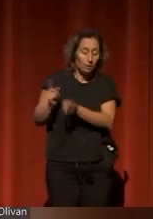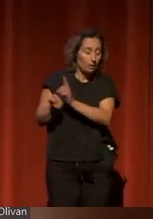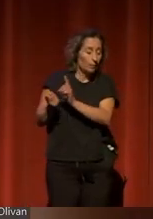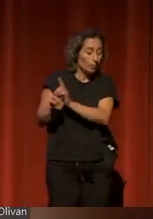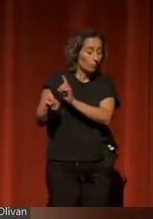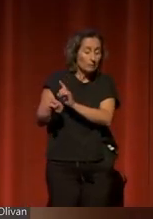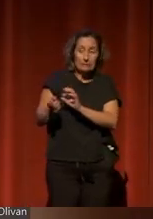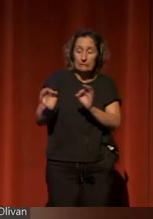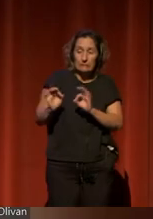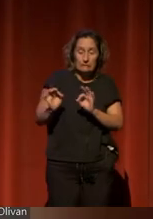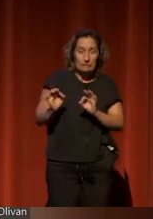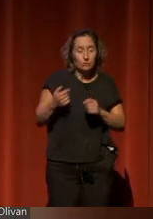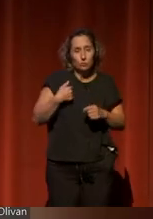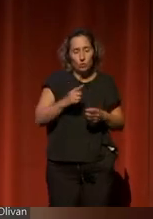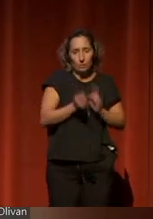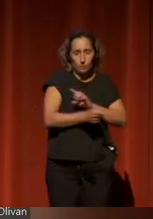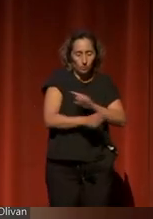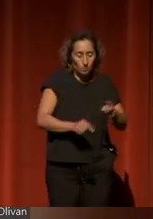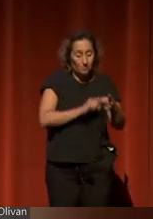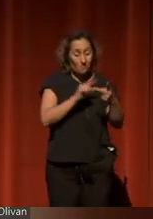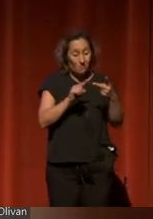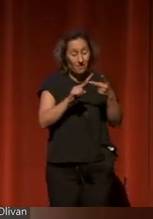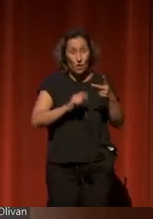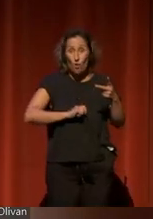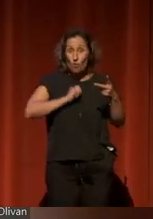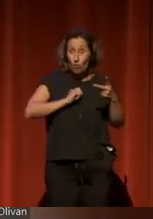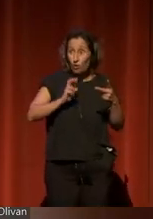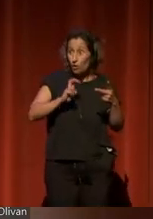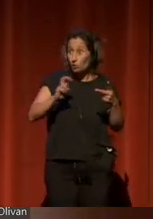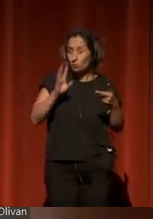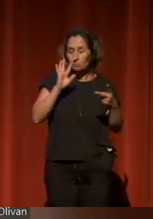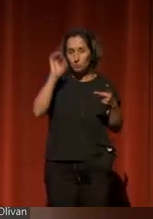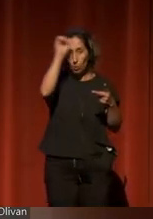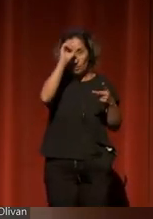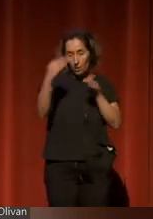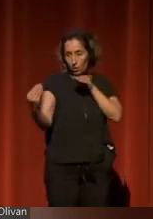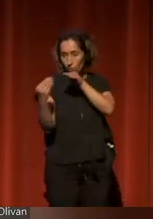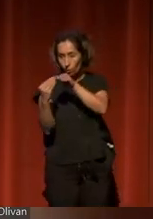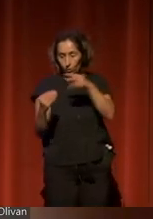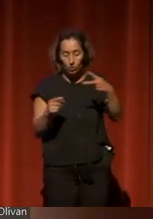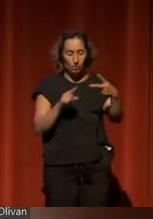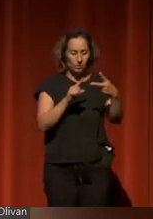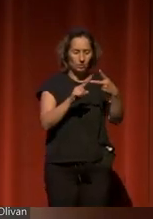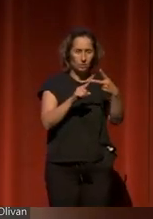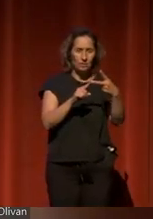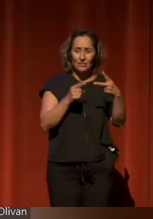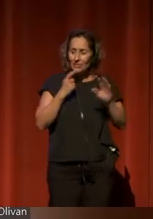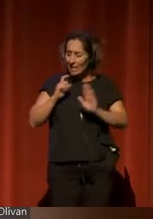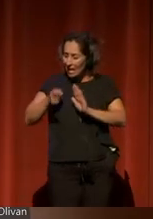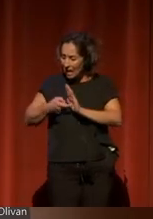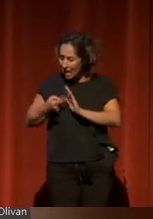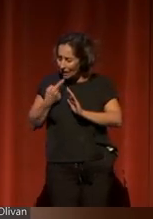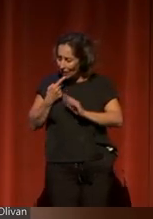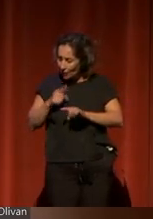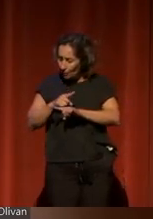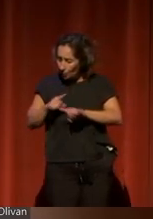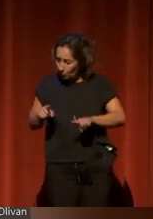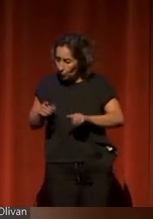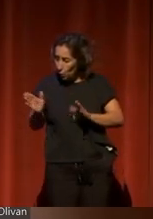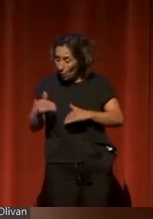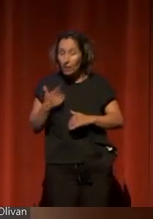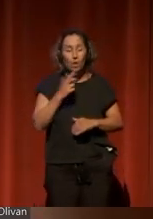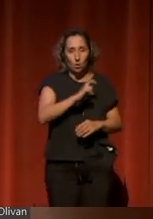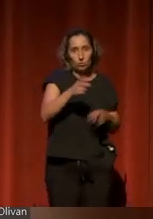la realidad cambiada y luego están los funcionarios que pensamos como tú y como yo que se puede hacer todo lo que no diga la ley que está prohibido